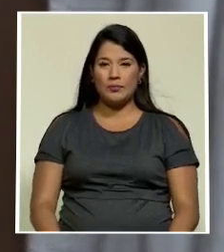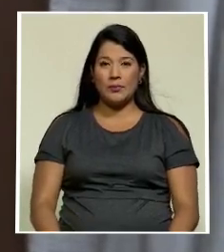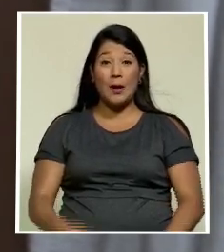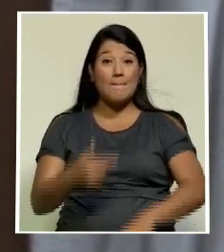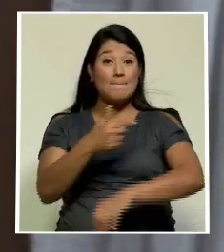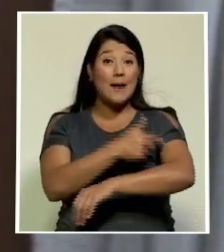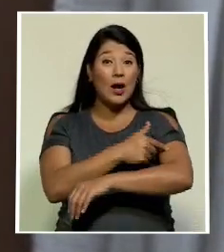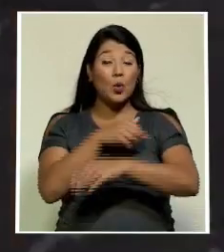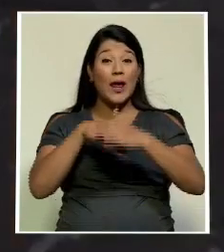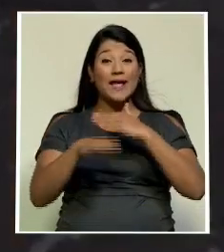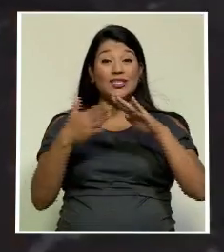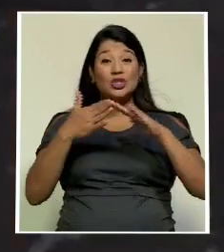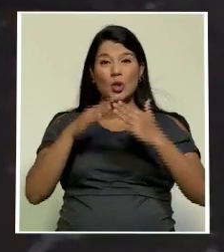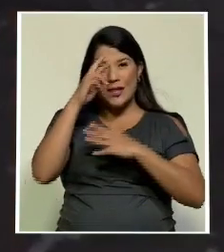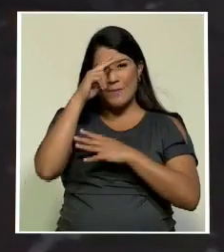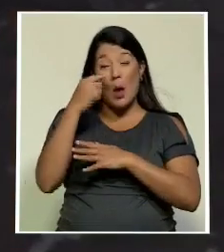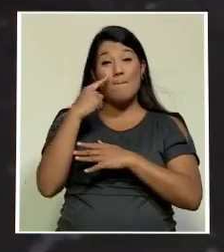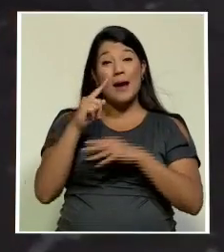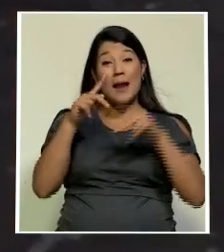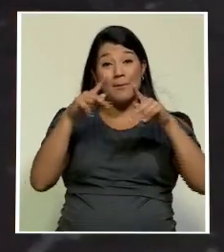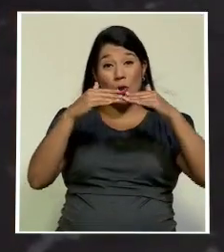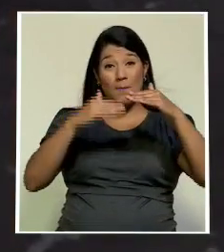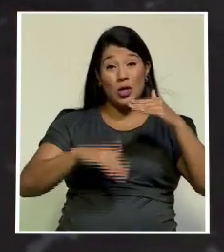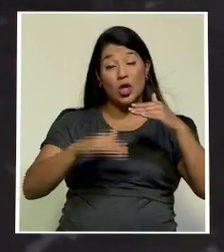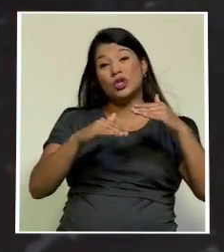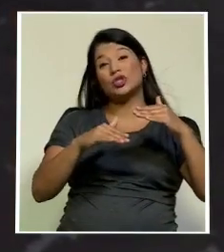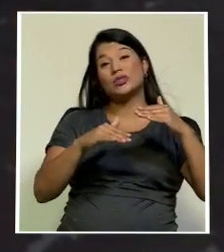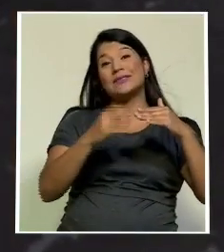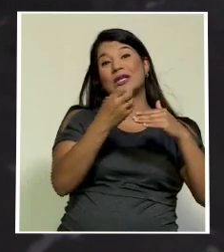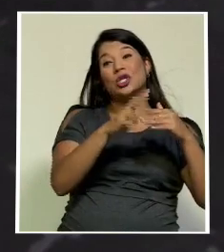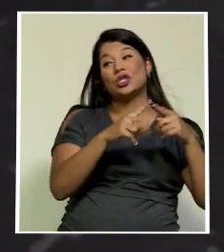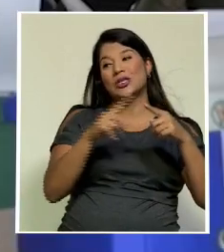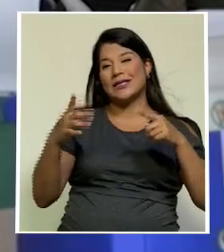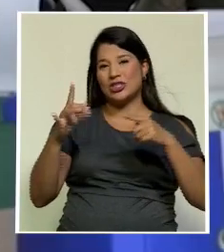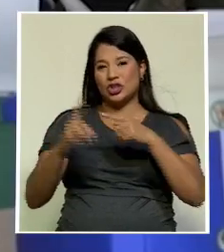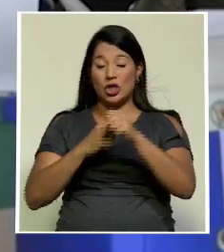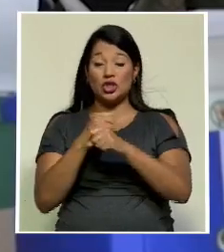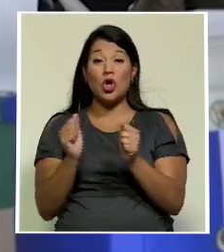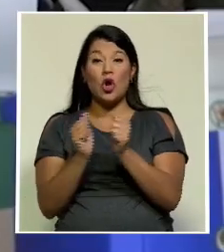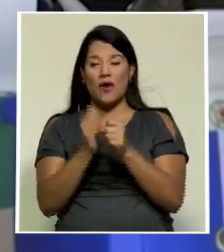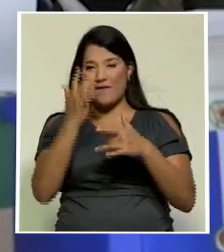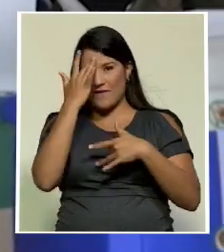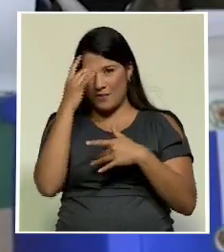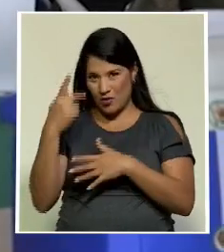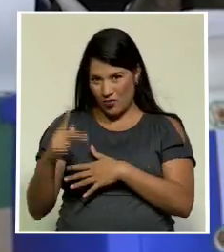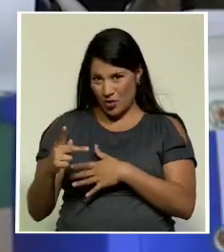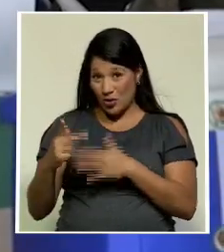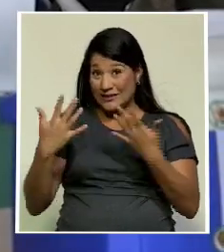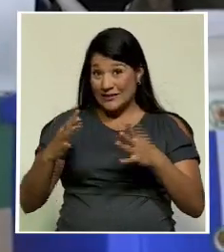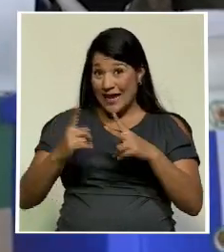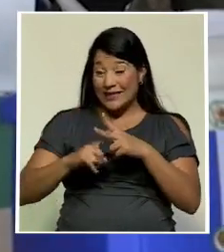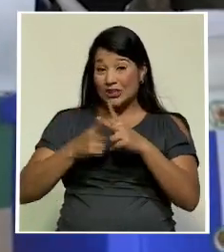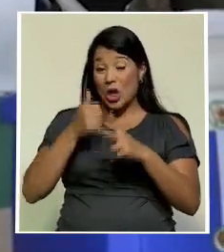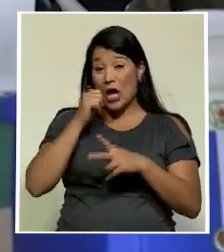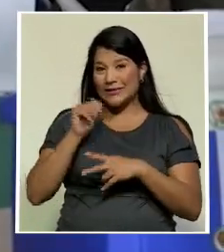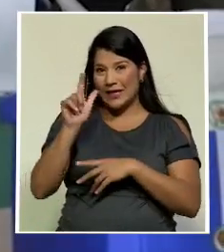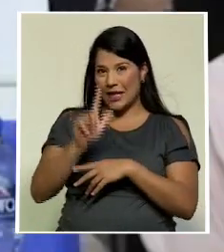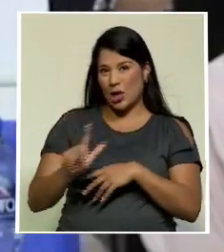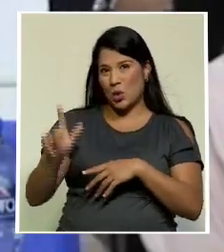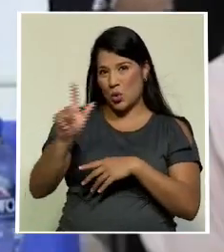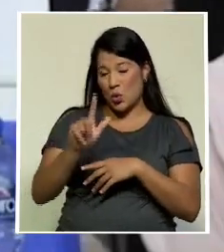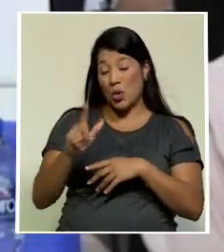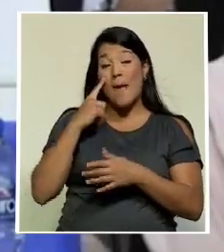Vacunación en Ciudad de México para menores con enfermedades crónicas. La capital mexicana dio inicio el lunes a la campaña de inmunización contra